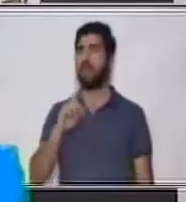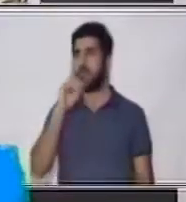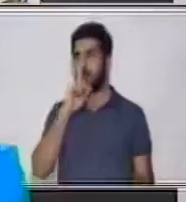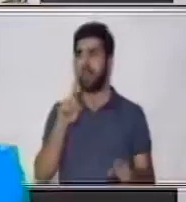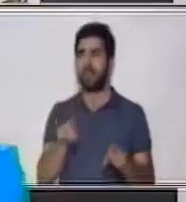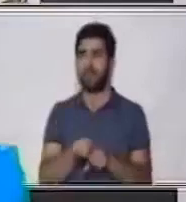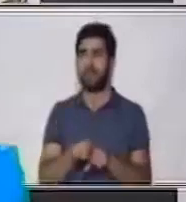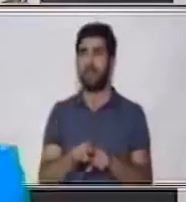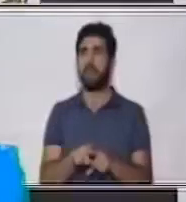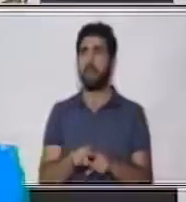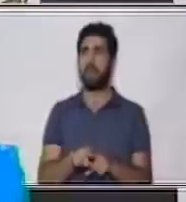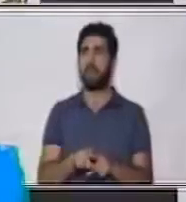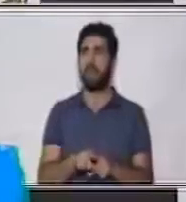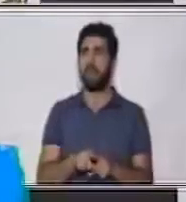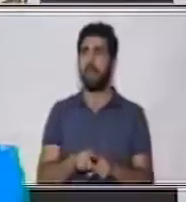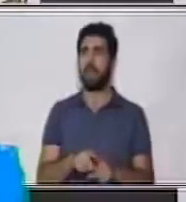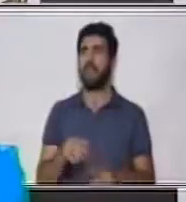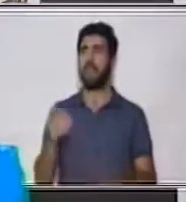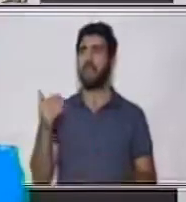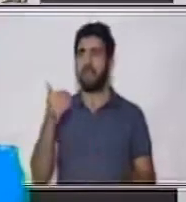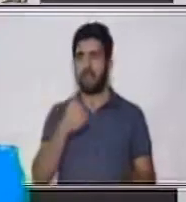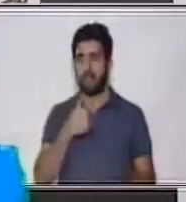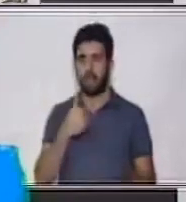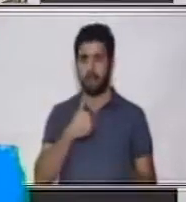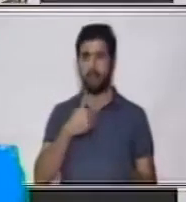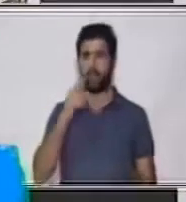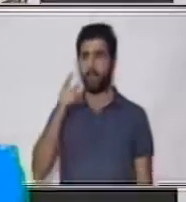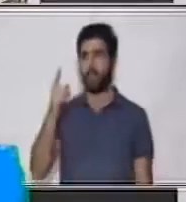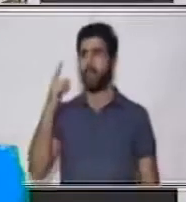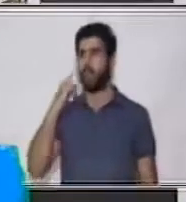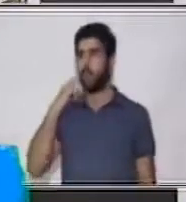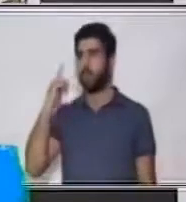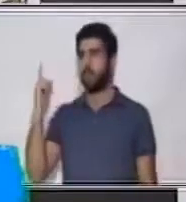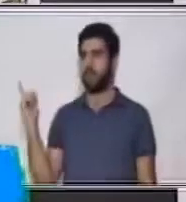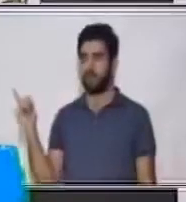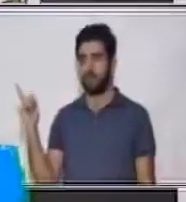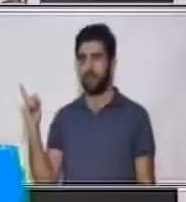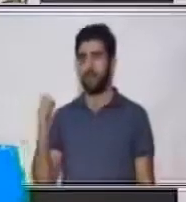También tenemos en este momento